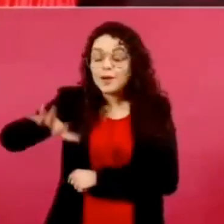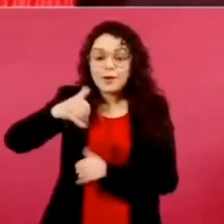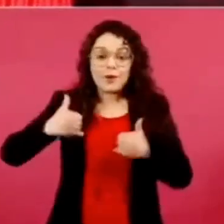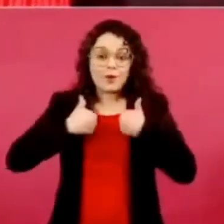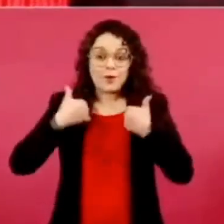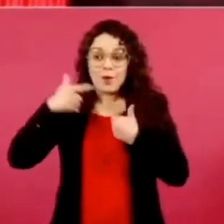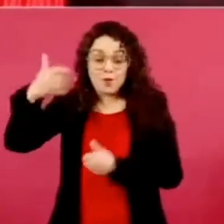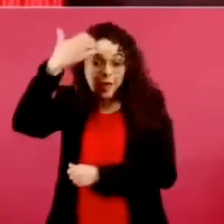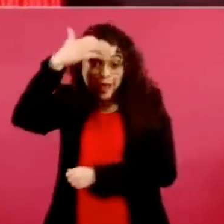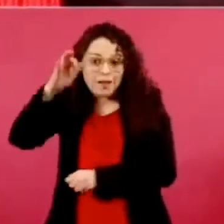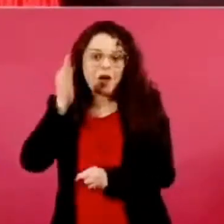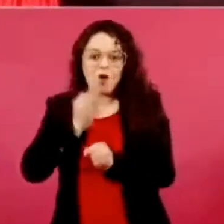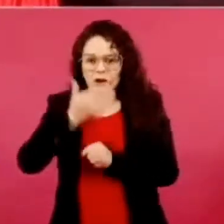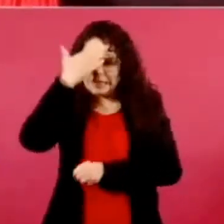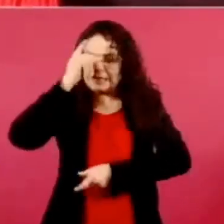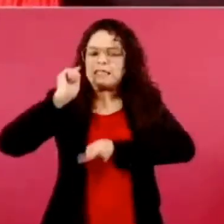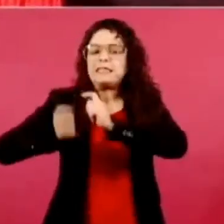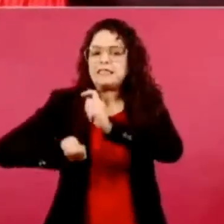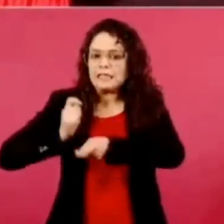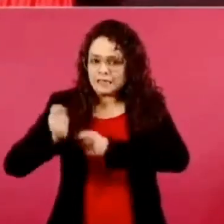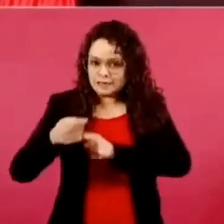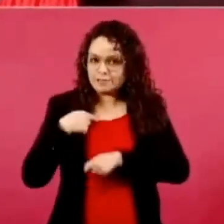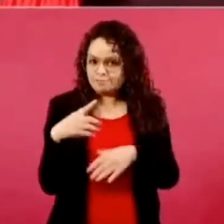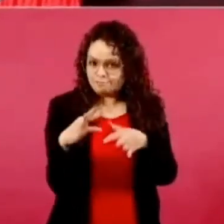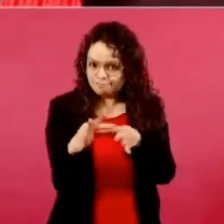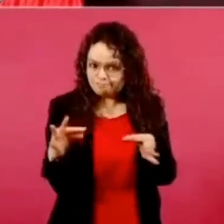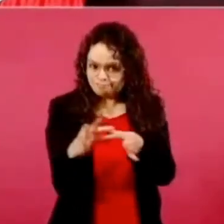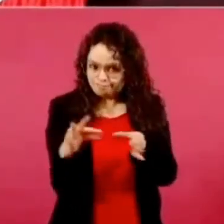Y se